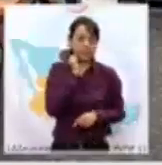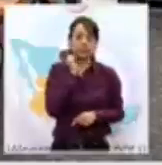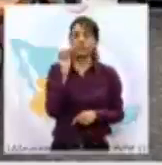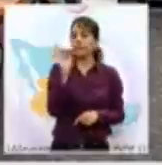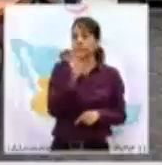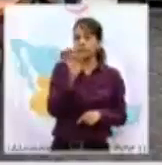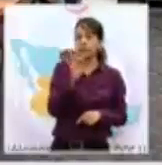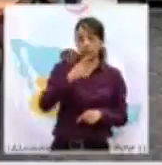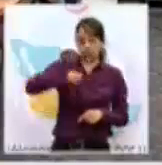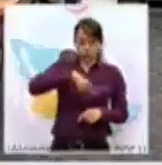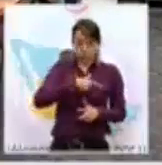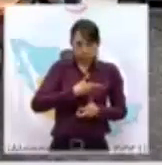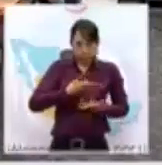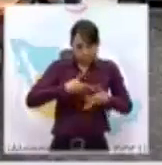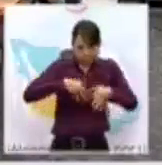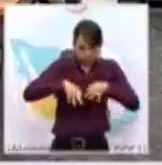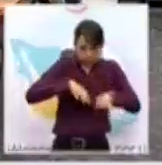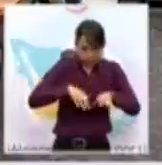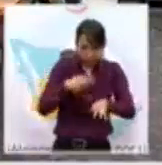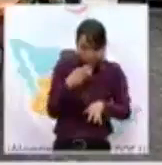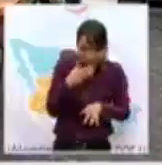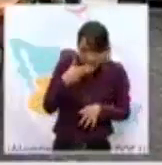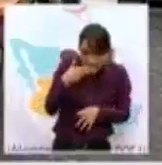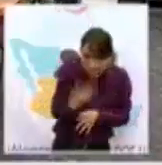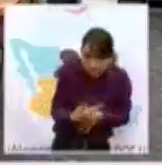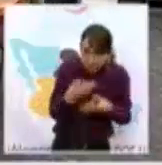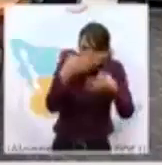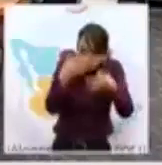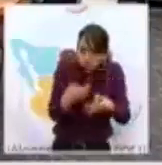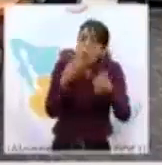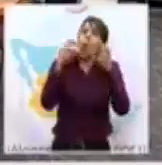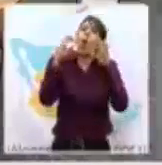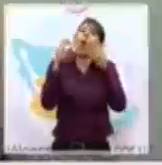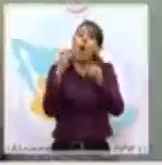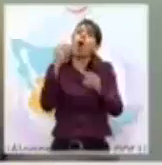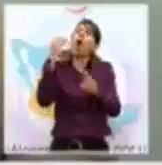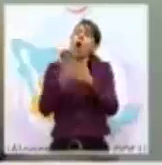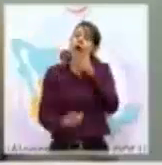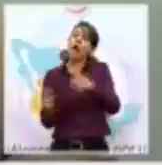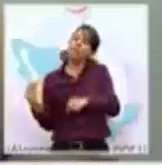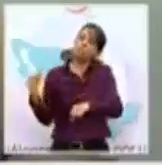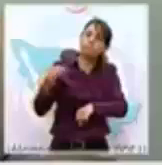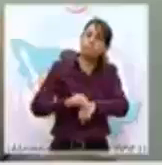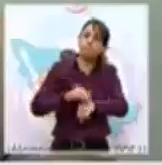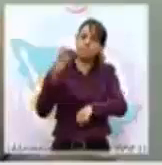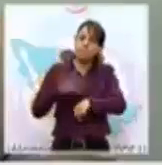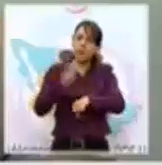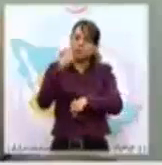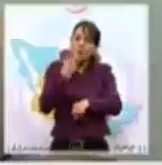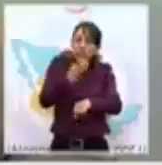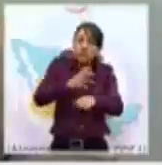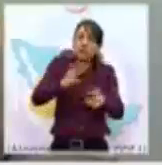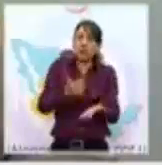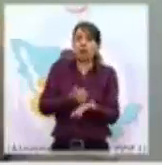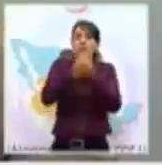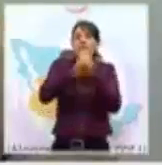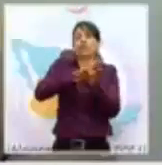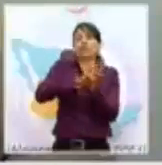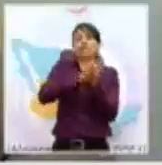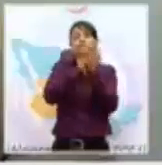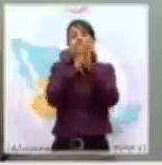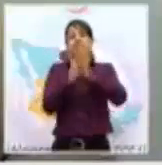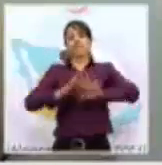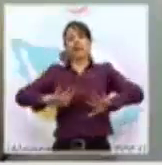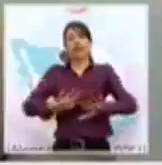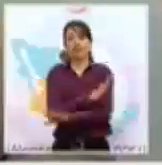foco adecuado o requerimos algunos aspectos o cambios fundamentales adicionales.